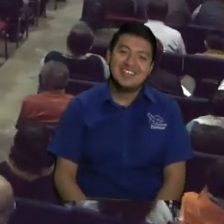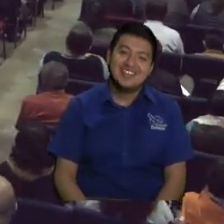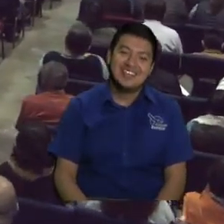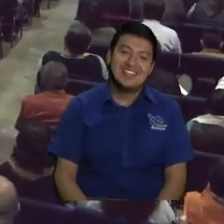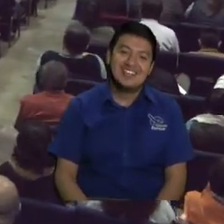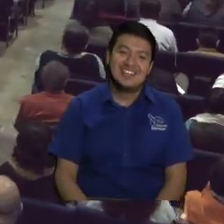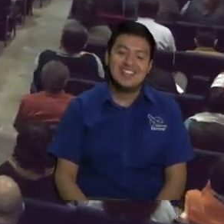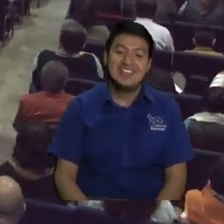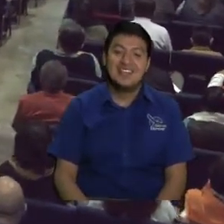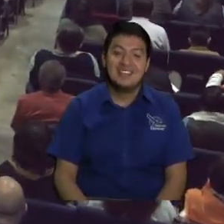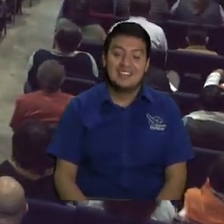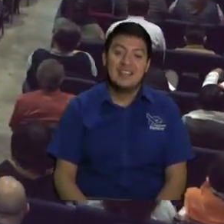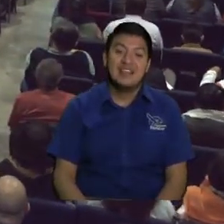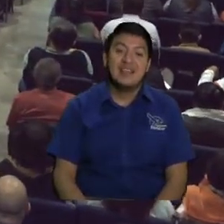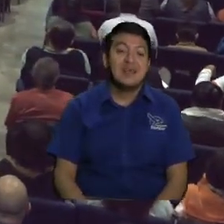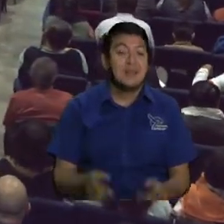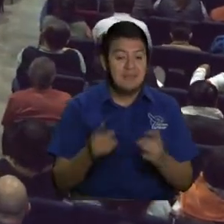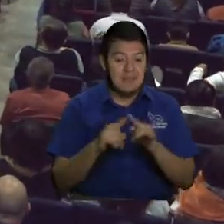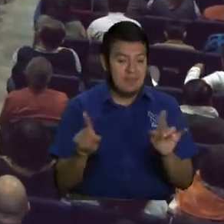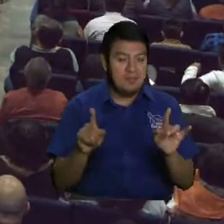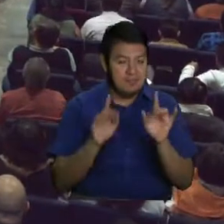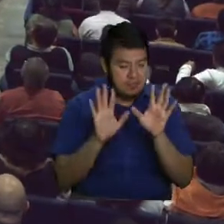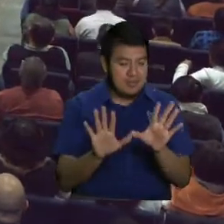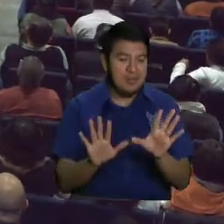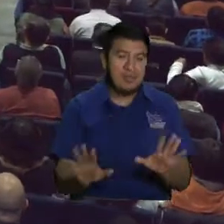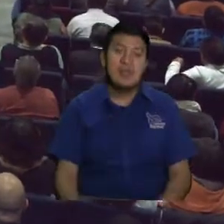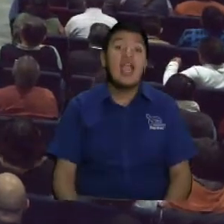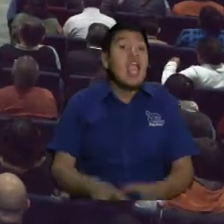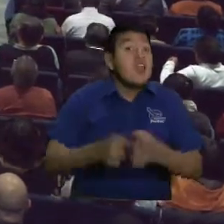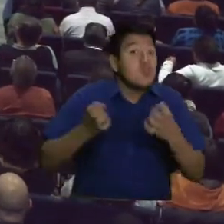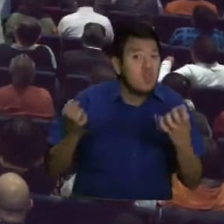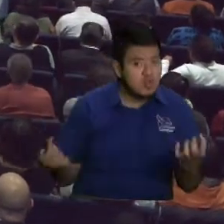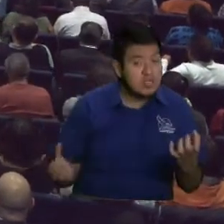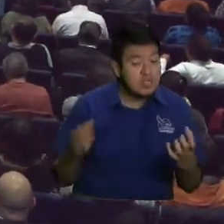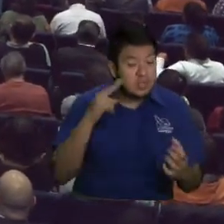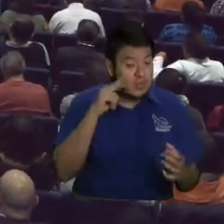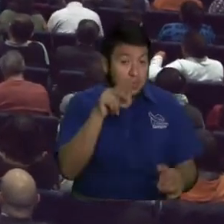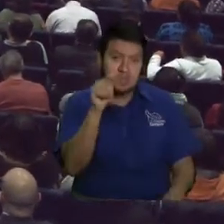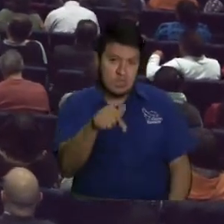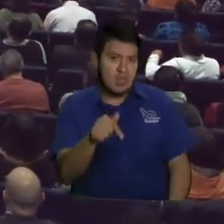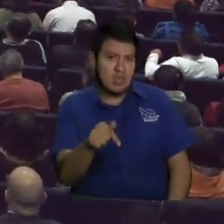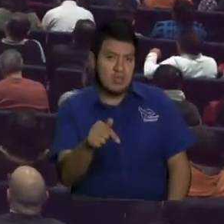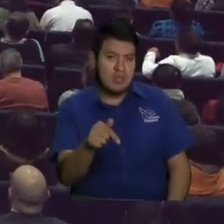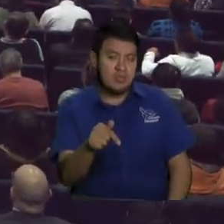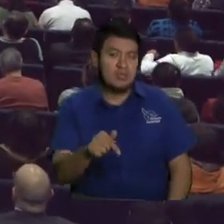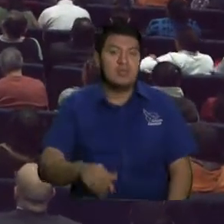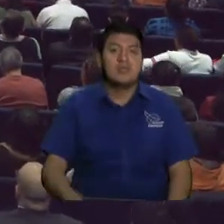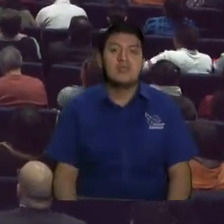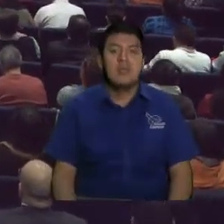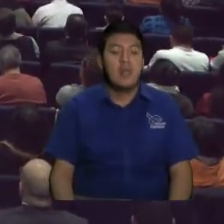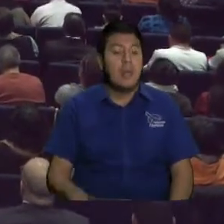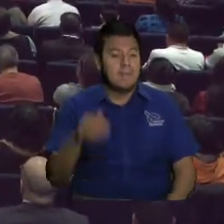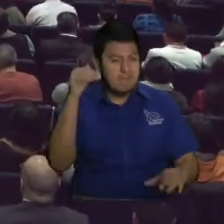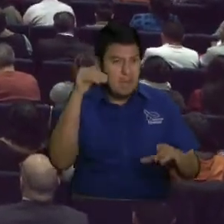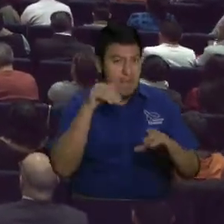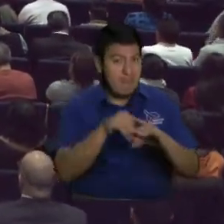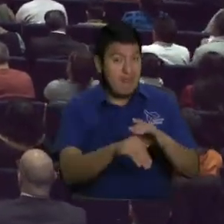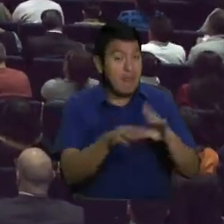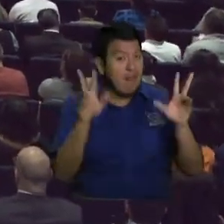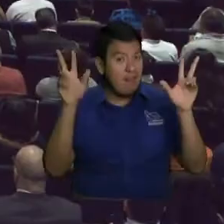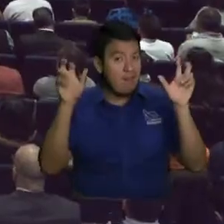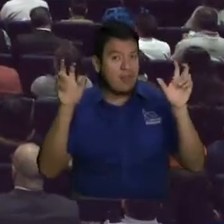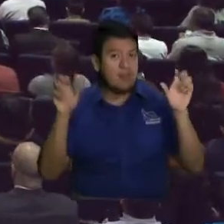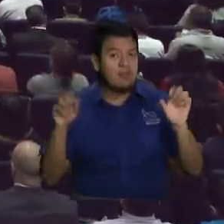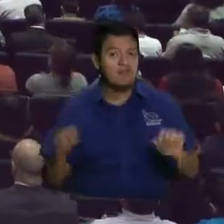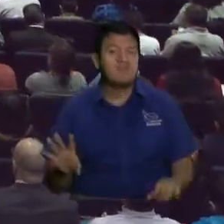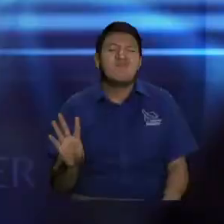Que eso tiene que quedar bien claro. Bueno, entonces miremos aquí, para entrar un poquito más de lleno en el tema.